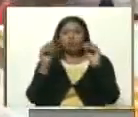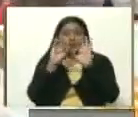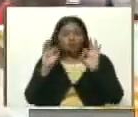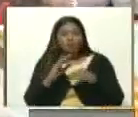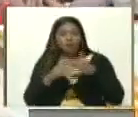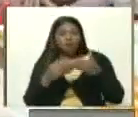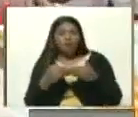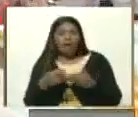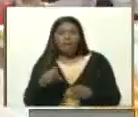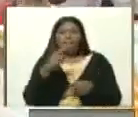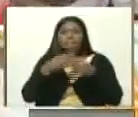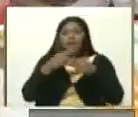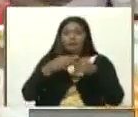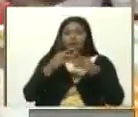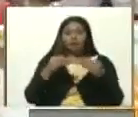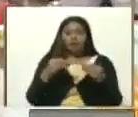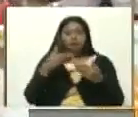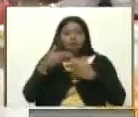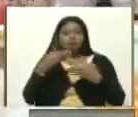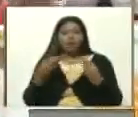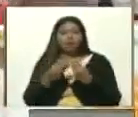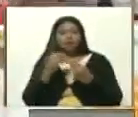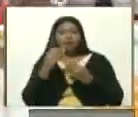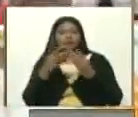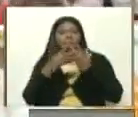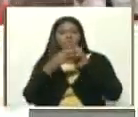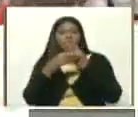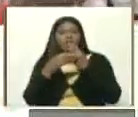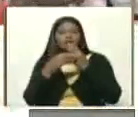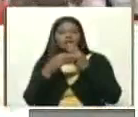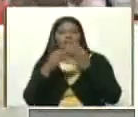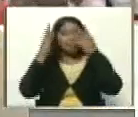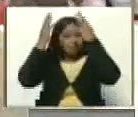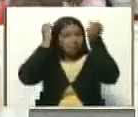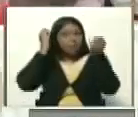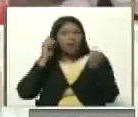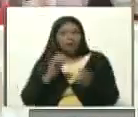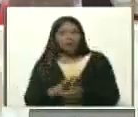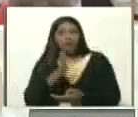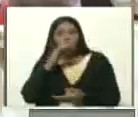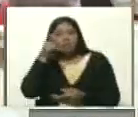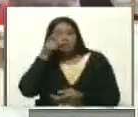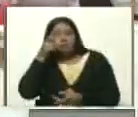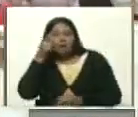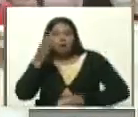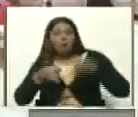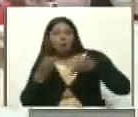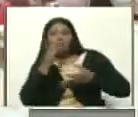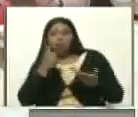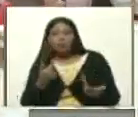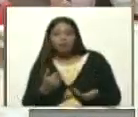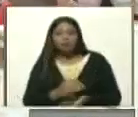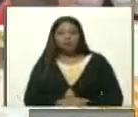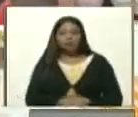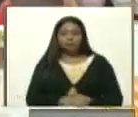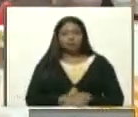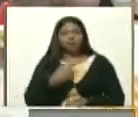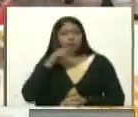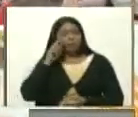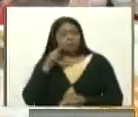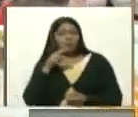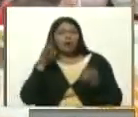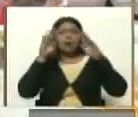pone en grave peligro las relaciones diplomáticas a nivel internacional, se elimina la seguridad jurídica. Y entonces ya estamos viendo lo que está ocurriendo a